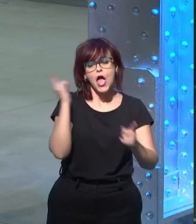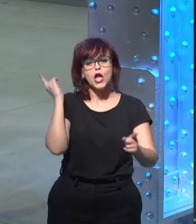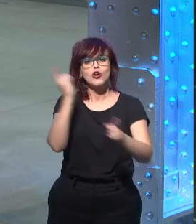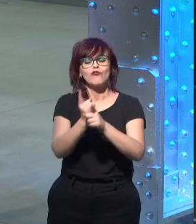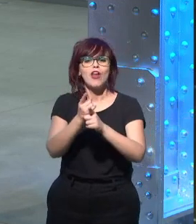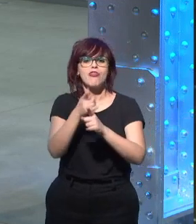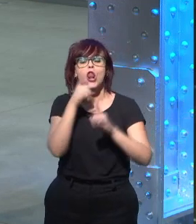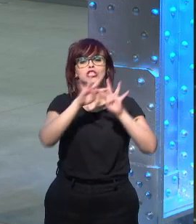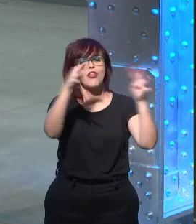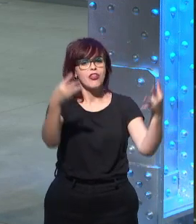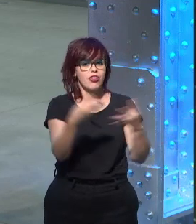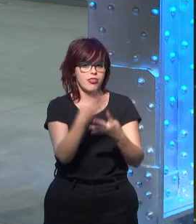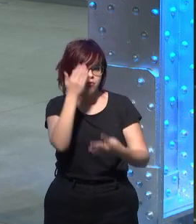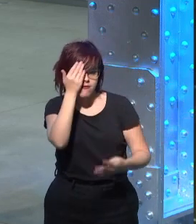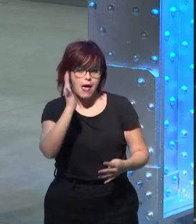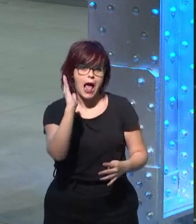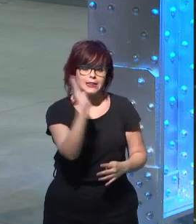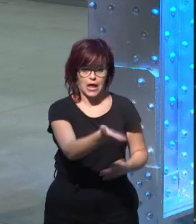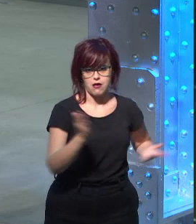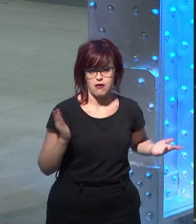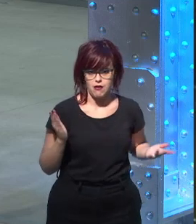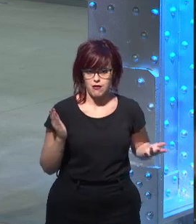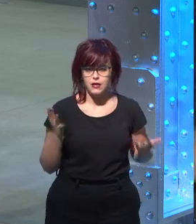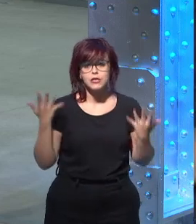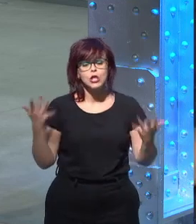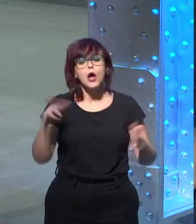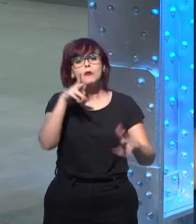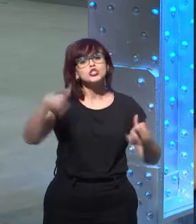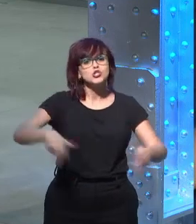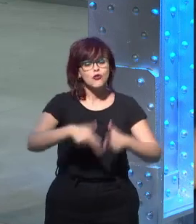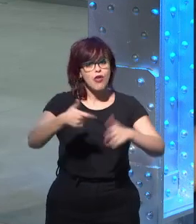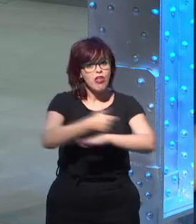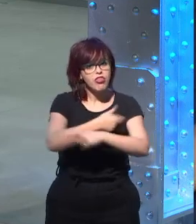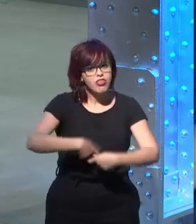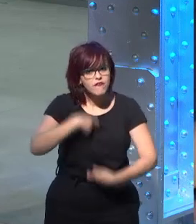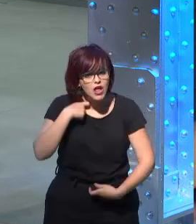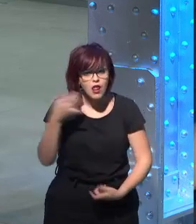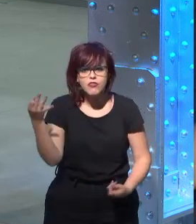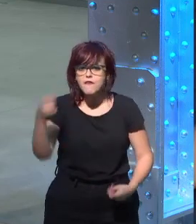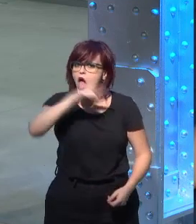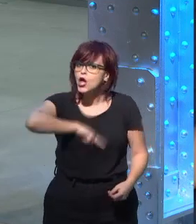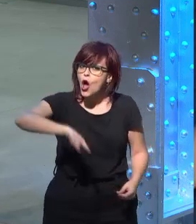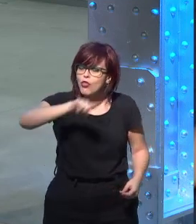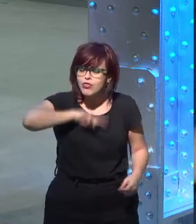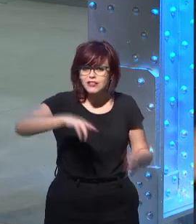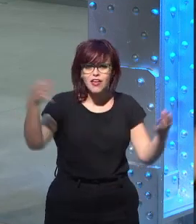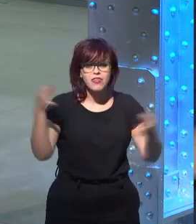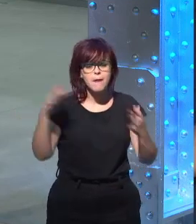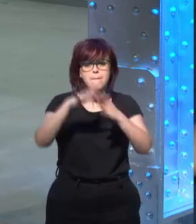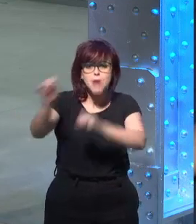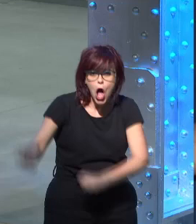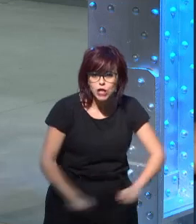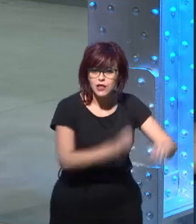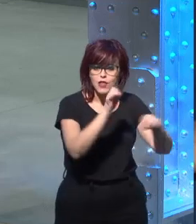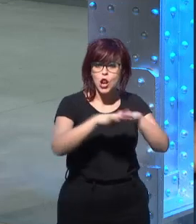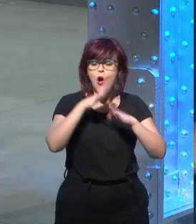ciberataques. Para ello, la sociedad civil debe ser consciente de la protección que ofrece